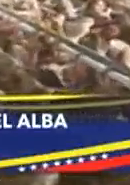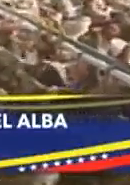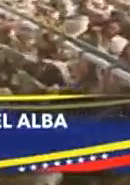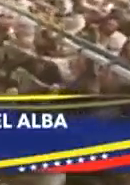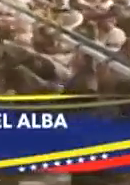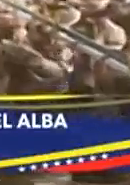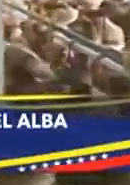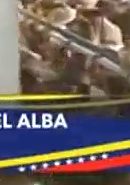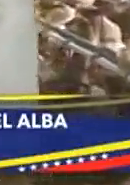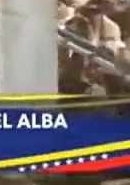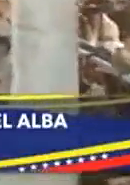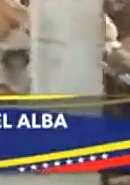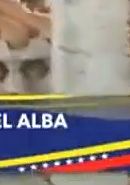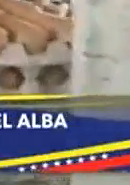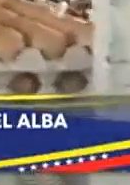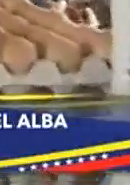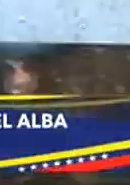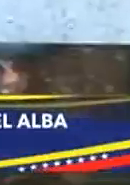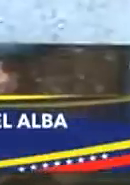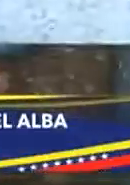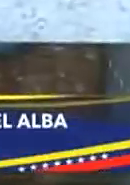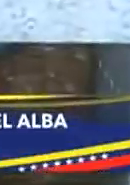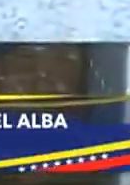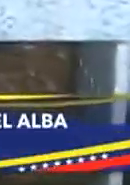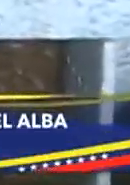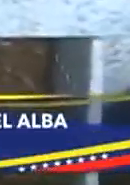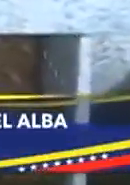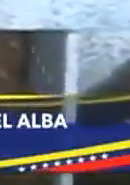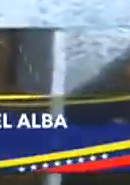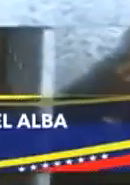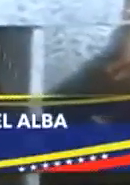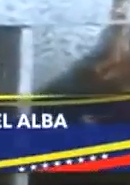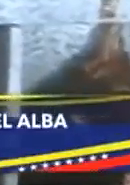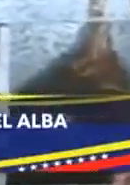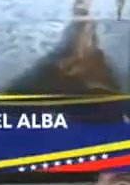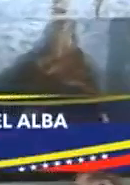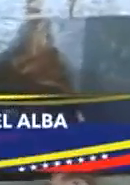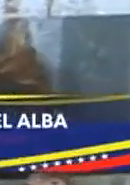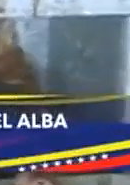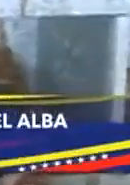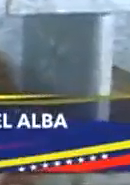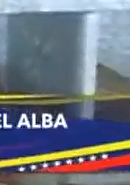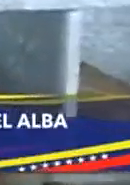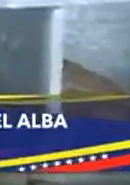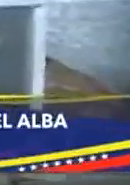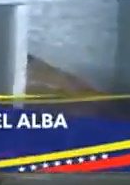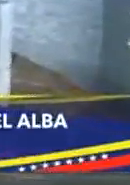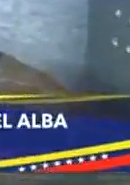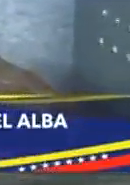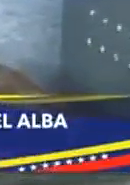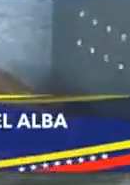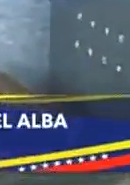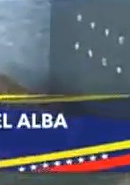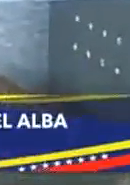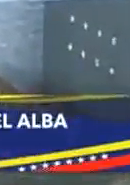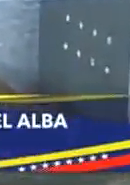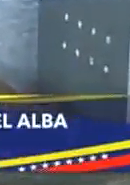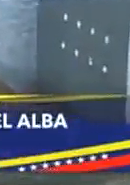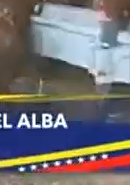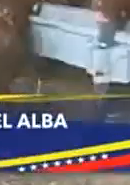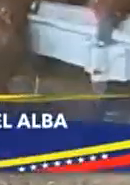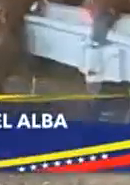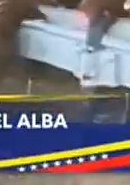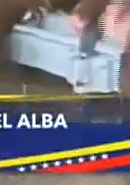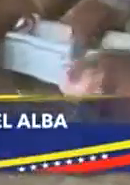seguir elevando los niveles productivos, especialmente en el ámbito pecuario, en la producción avícola. Pero yo quiero,